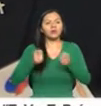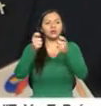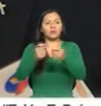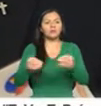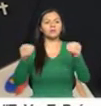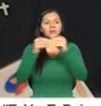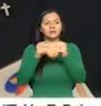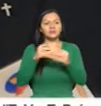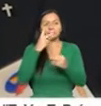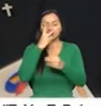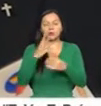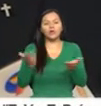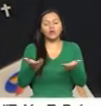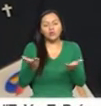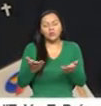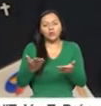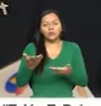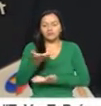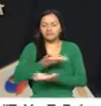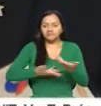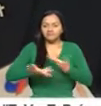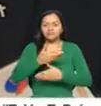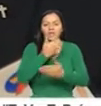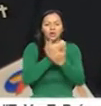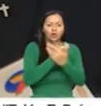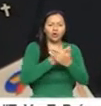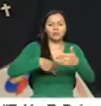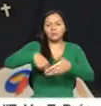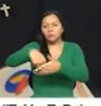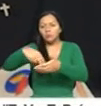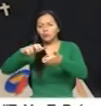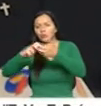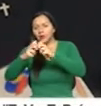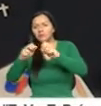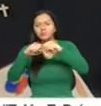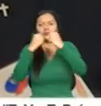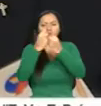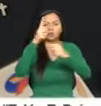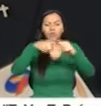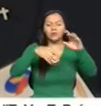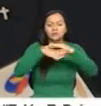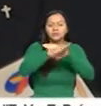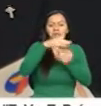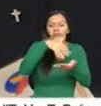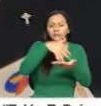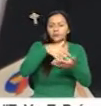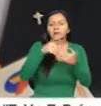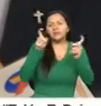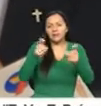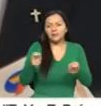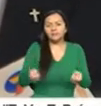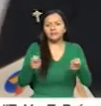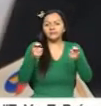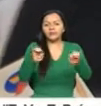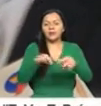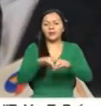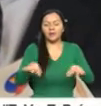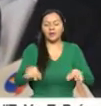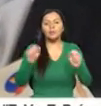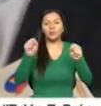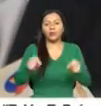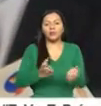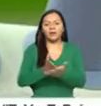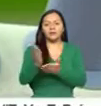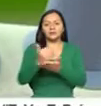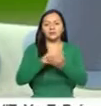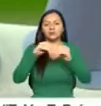que esté limitado por barreras económicas o de discriminación, etcétera, o de género, en fin, que pueda acceder a la